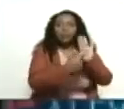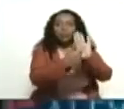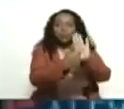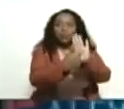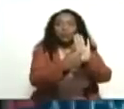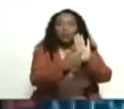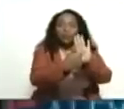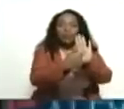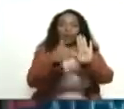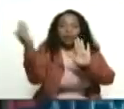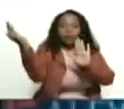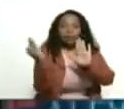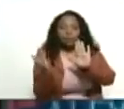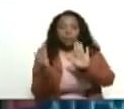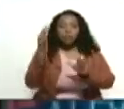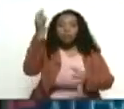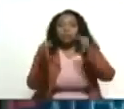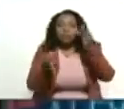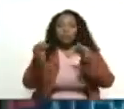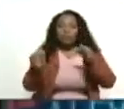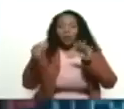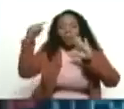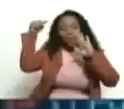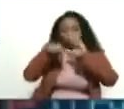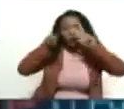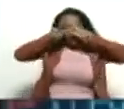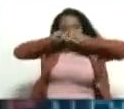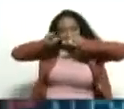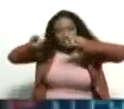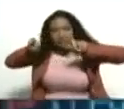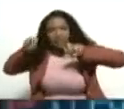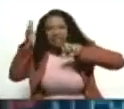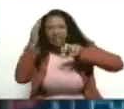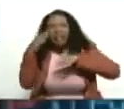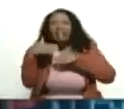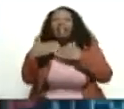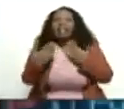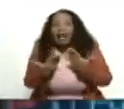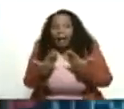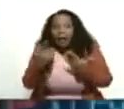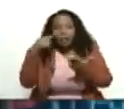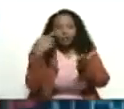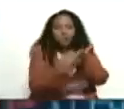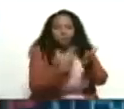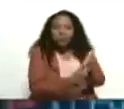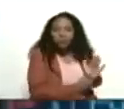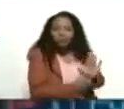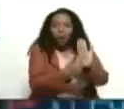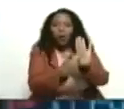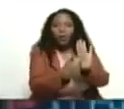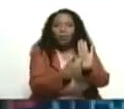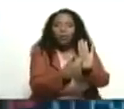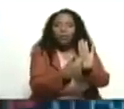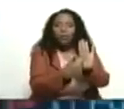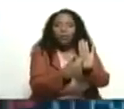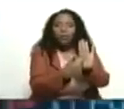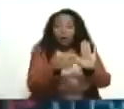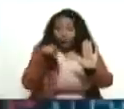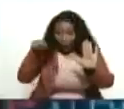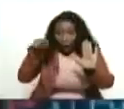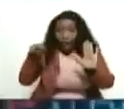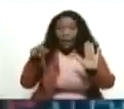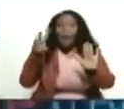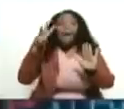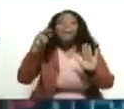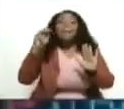que venga un abogado a hacer una investigación para proporcionar las pruebas. Ya es una prueba. Mike Pompeo